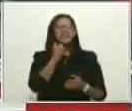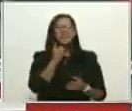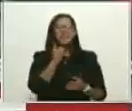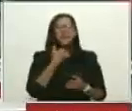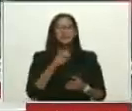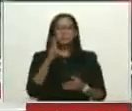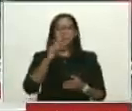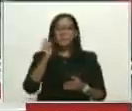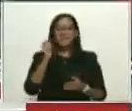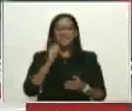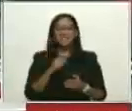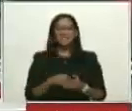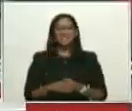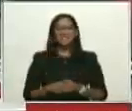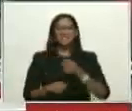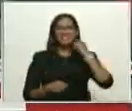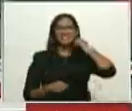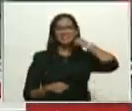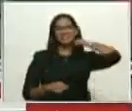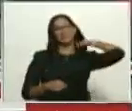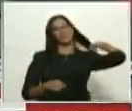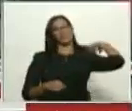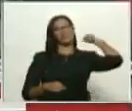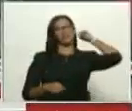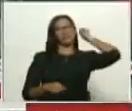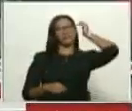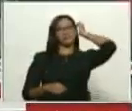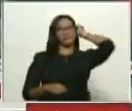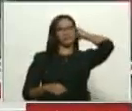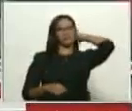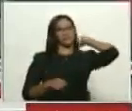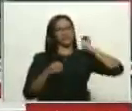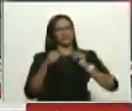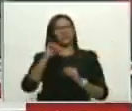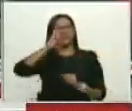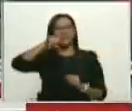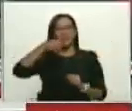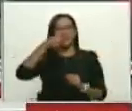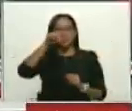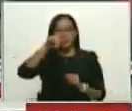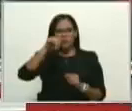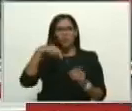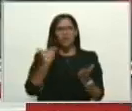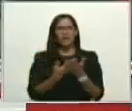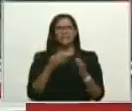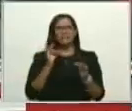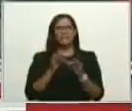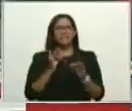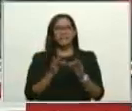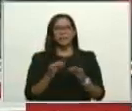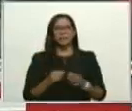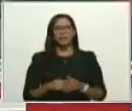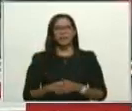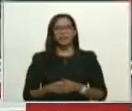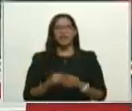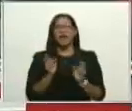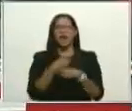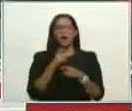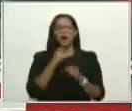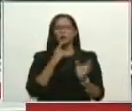2 meses. Dos meses, ¿verdad? Eso fue de julio a septiembre. Julio completo, agosto